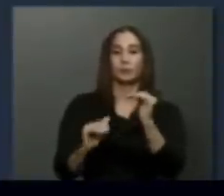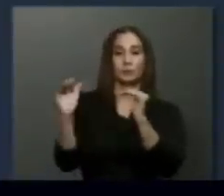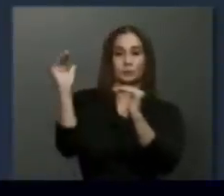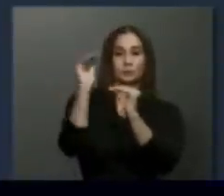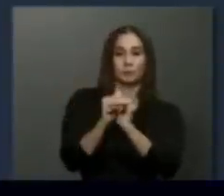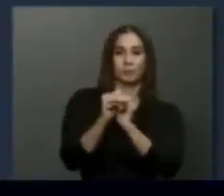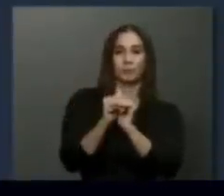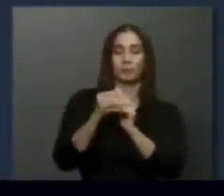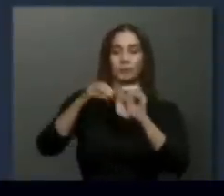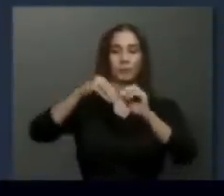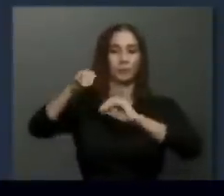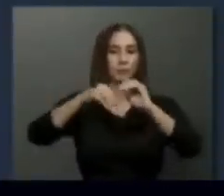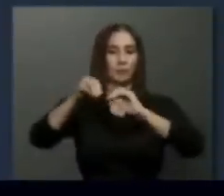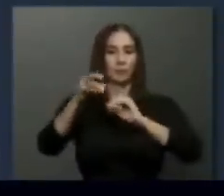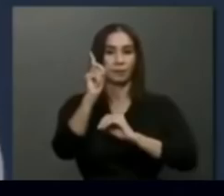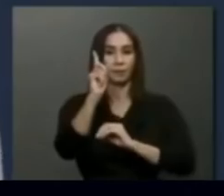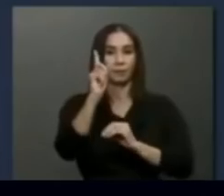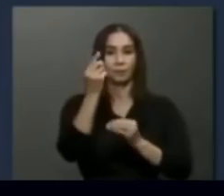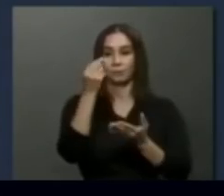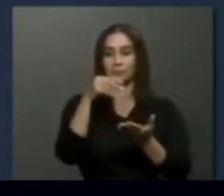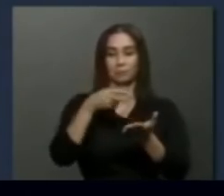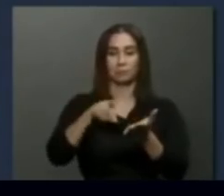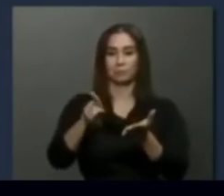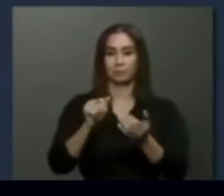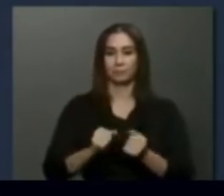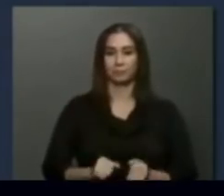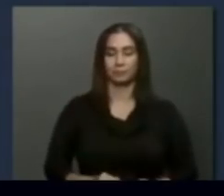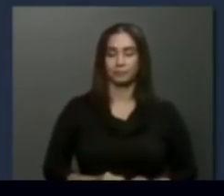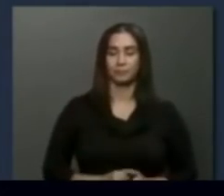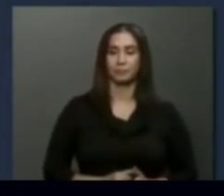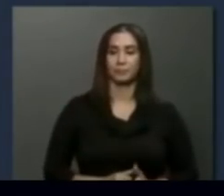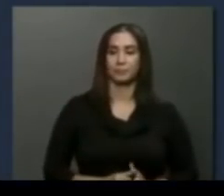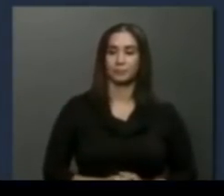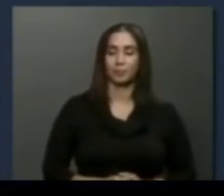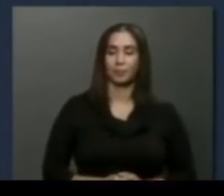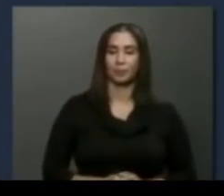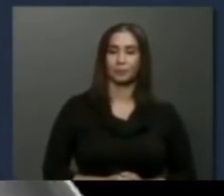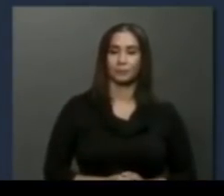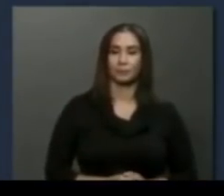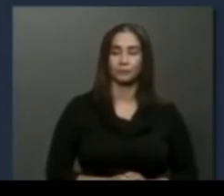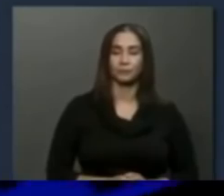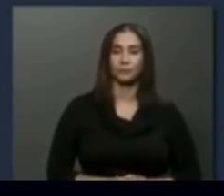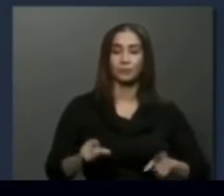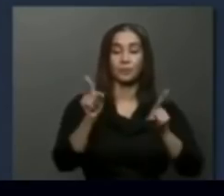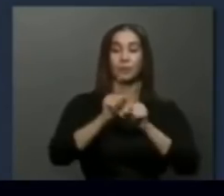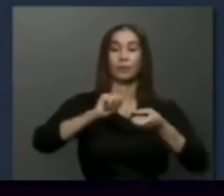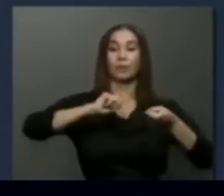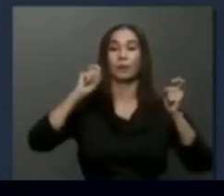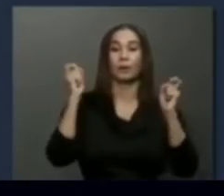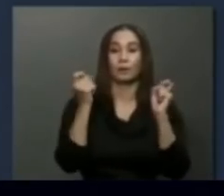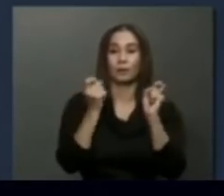sobreproducción que han tenido que vender hasta peso el plátano. Y también